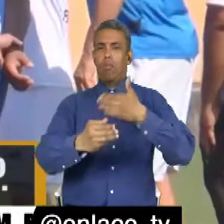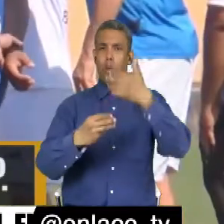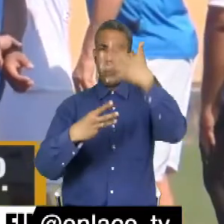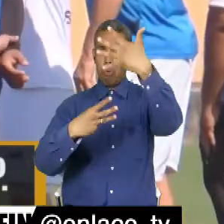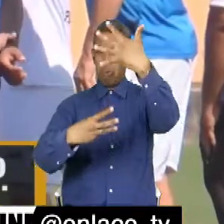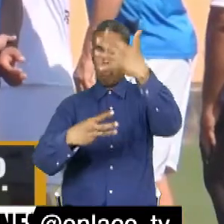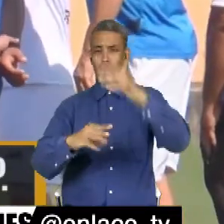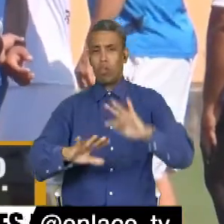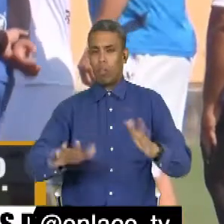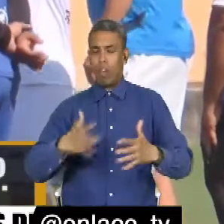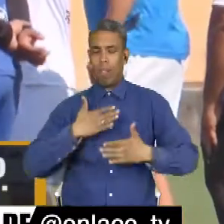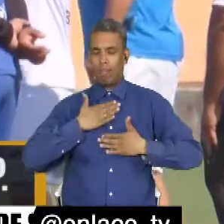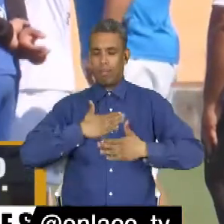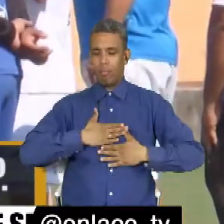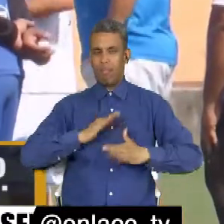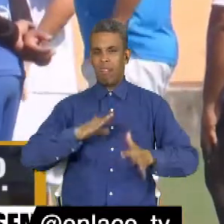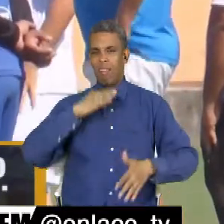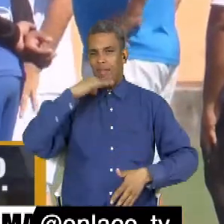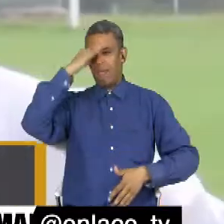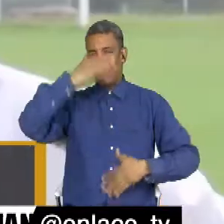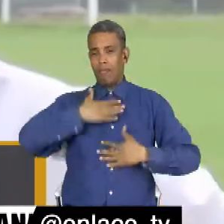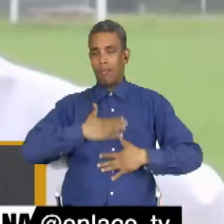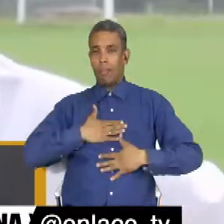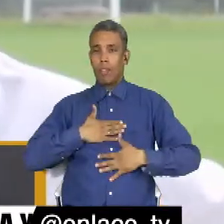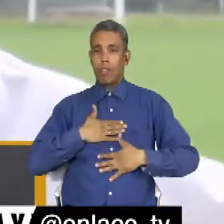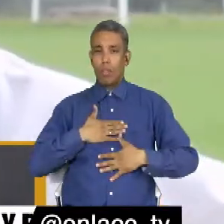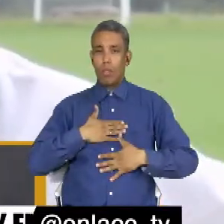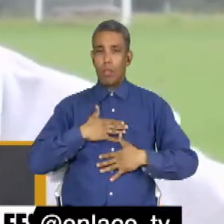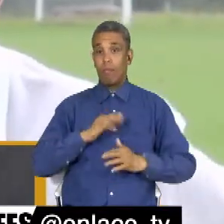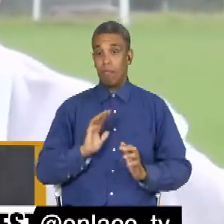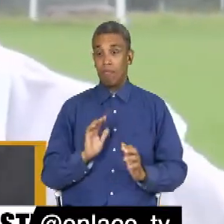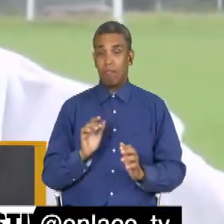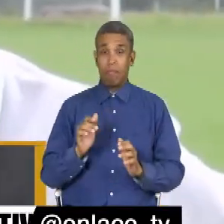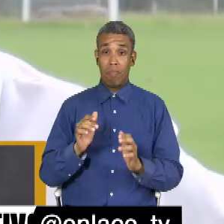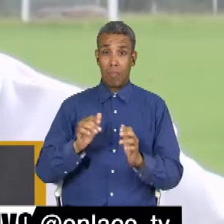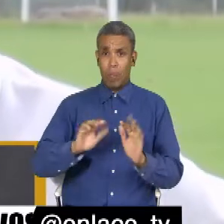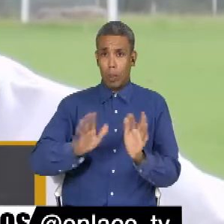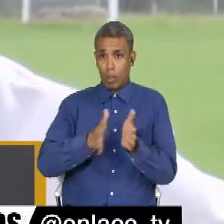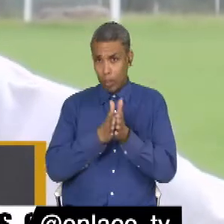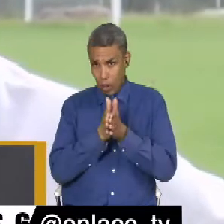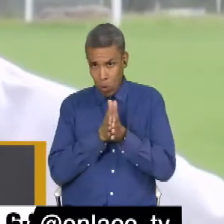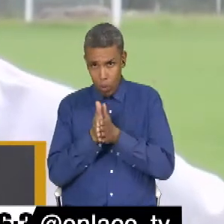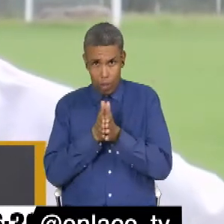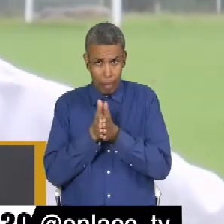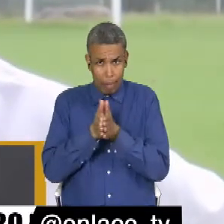reconoce el propio técnico de los aurinegros, Jorge Luis Bernal. Es un partido cargado de ilusiones.